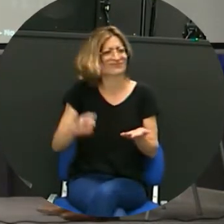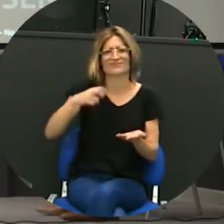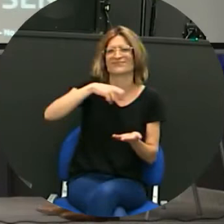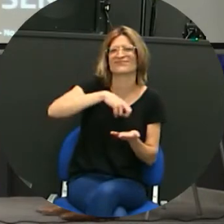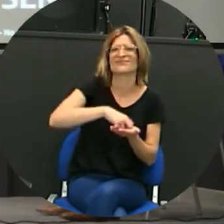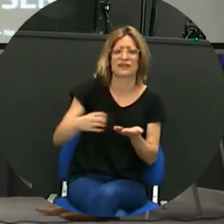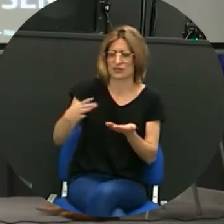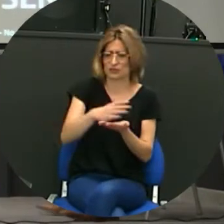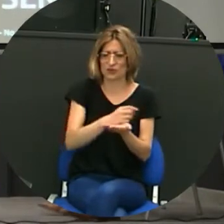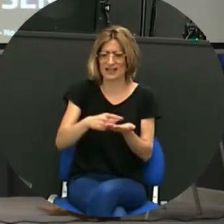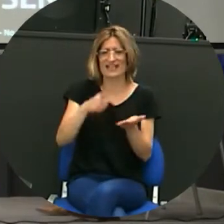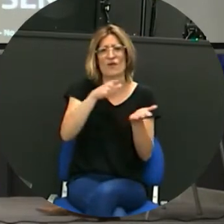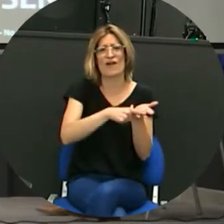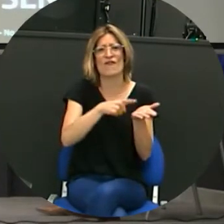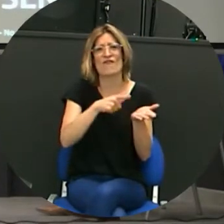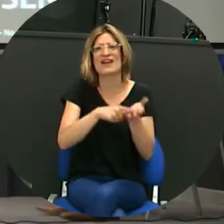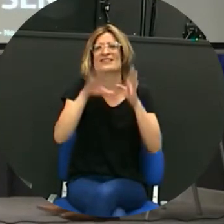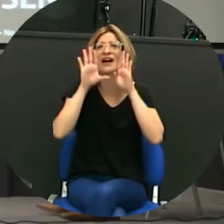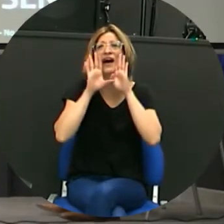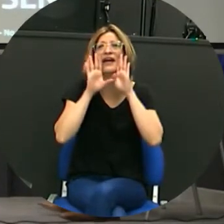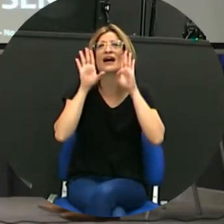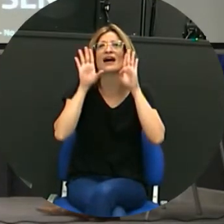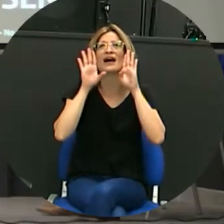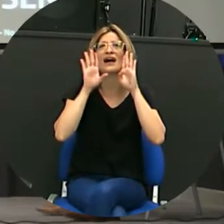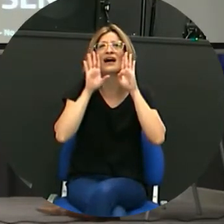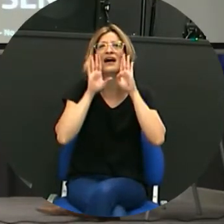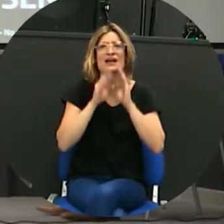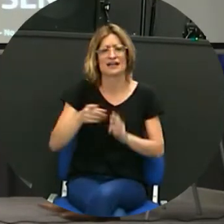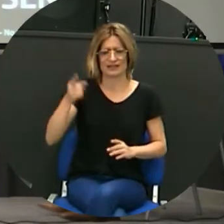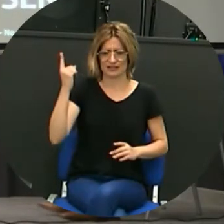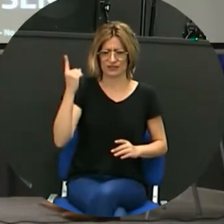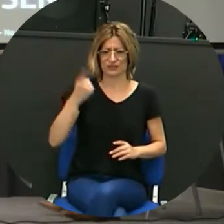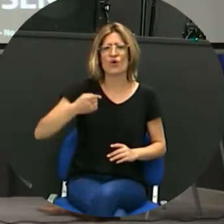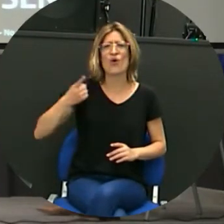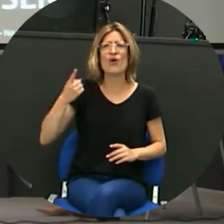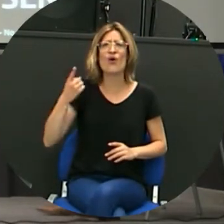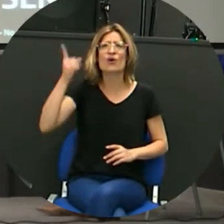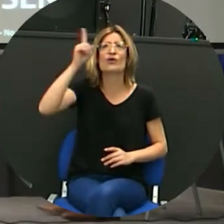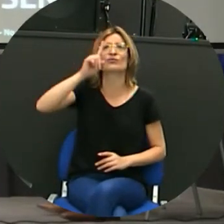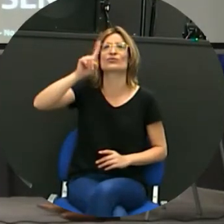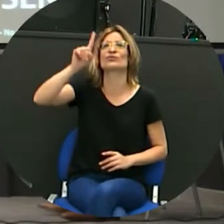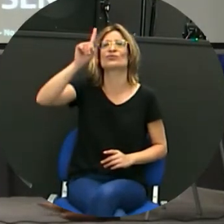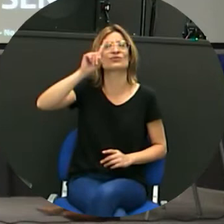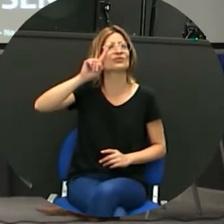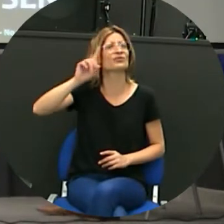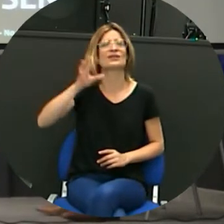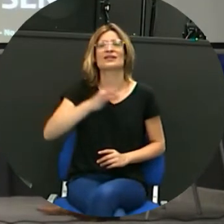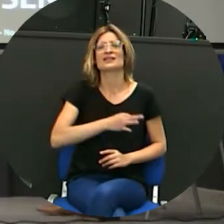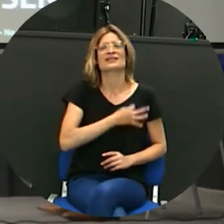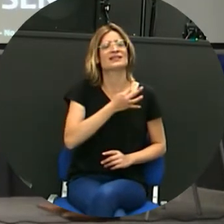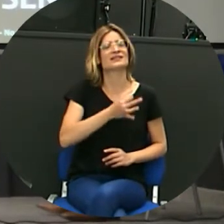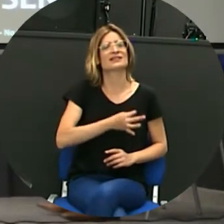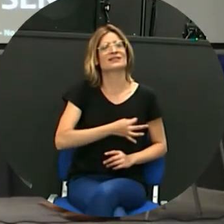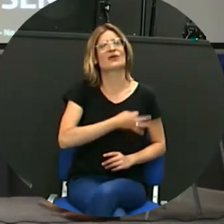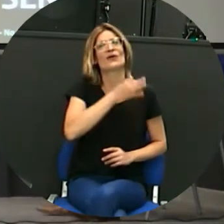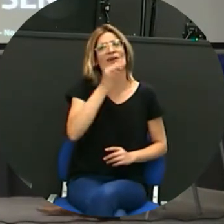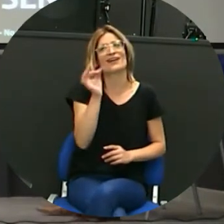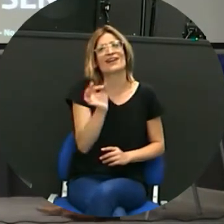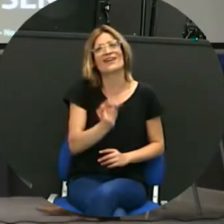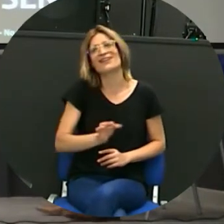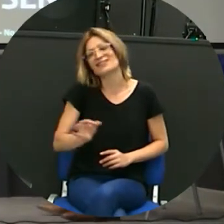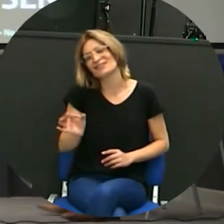doblará y toda lengua confesará que solo tú eres